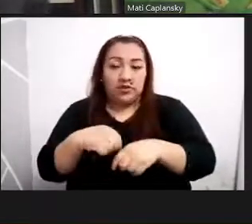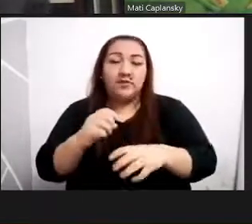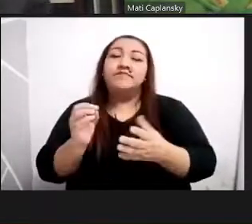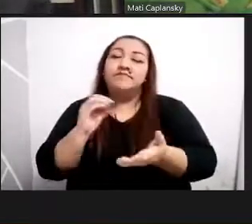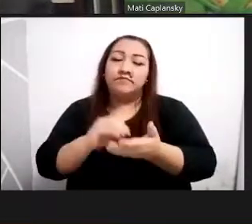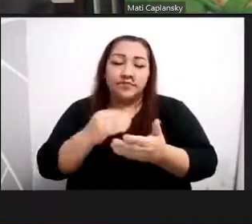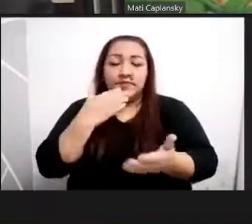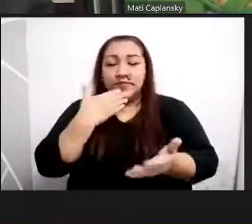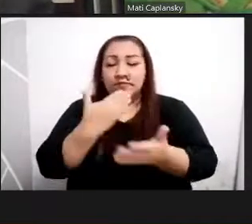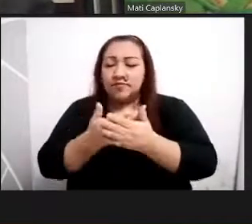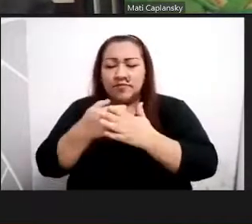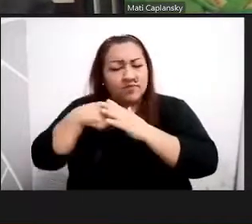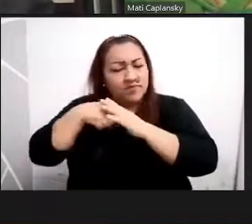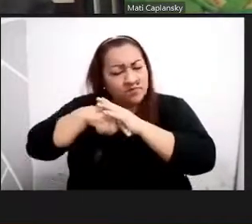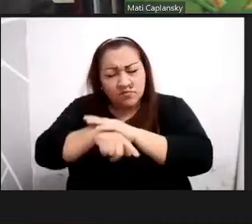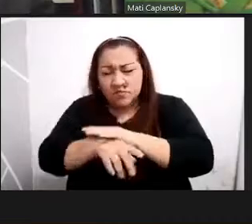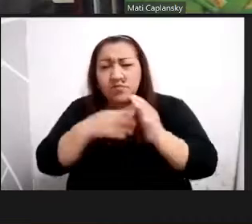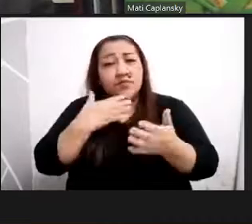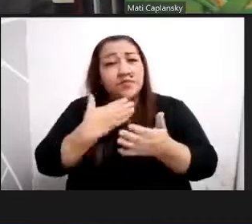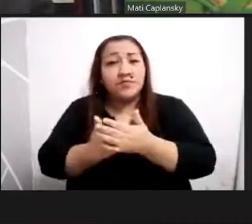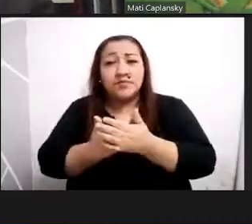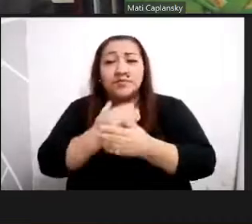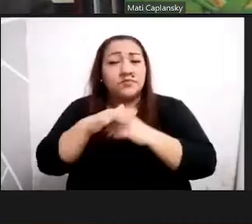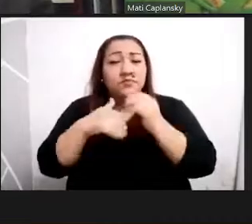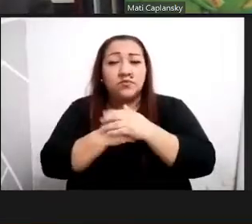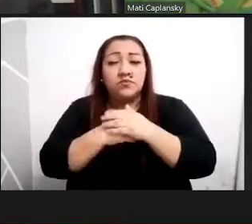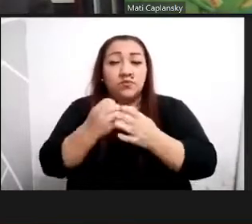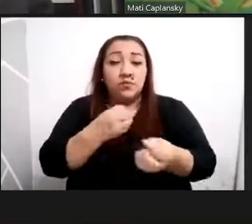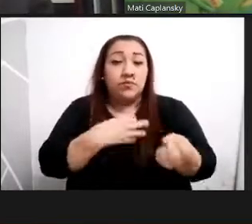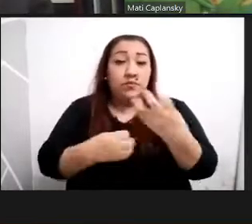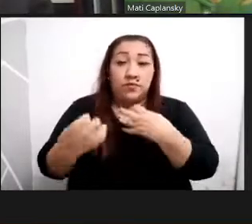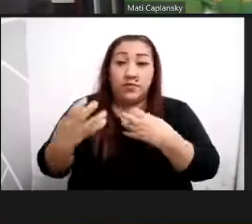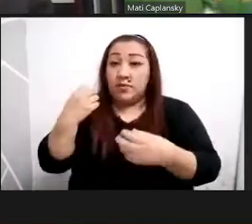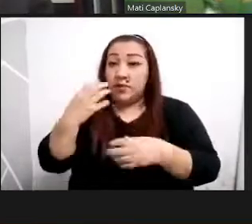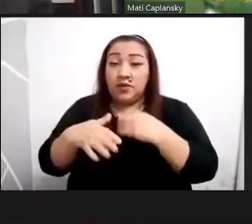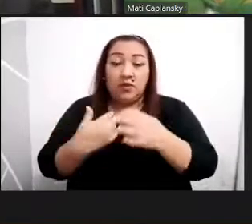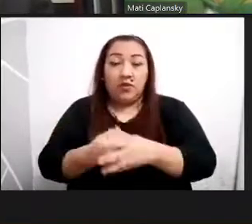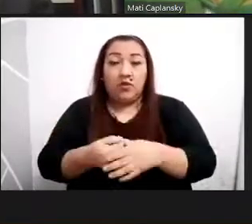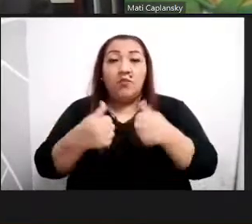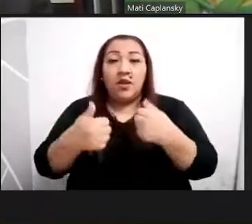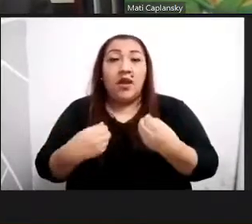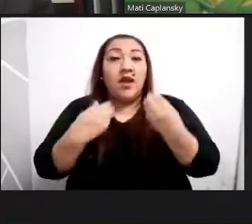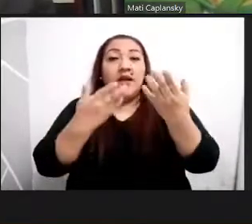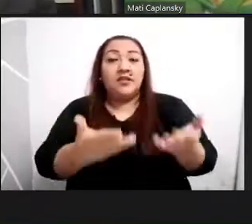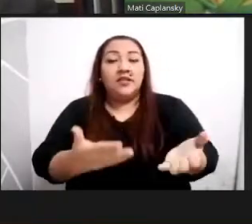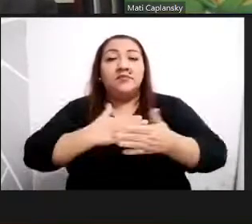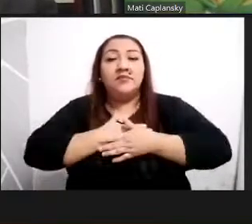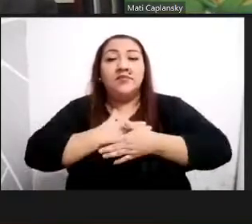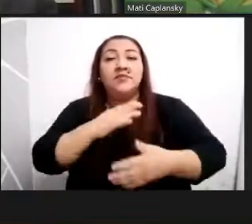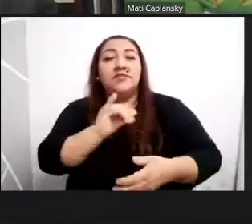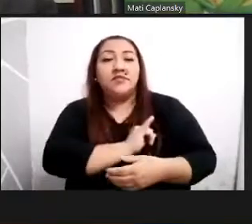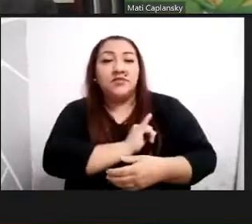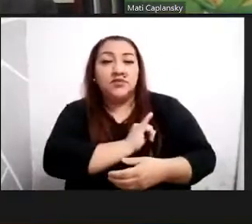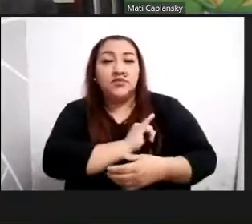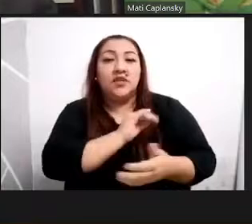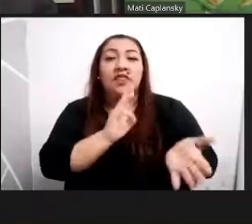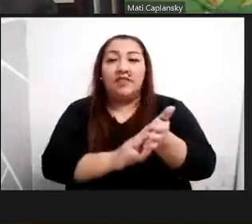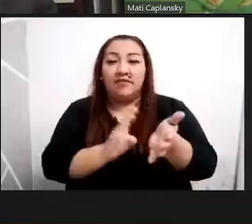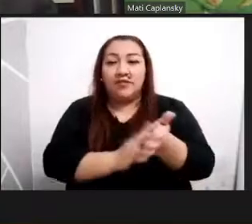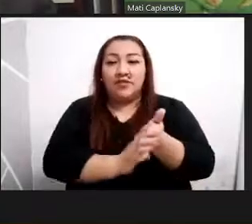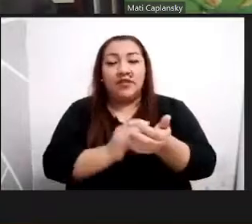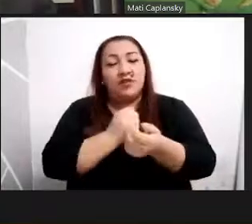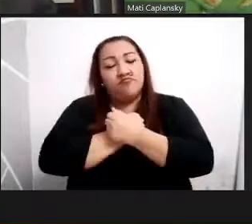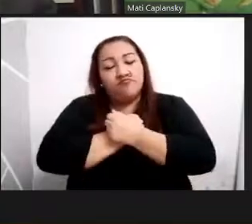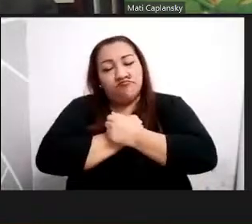agradecerles profundamente por las expresiones que han tenido a bien dar hacia nuestra institución, hacia nuestra querida